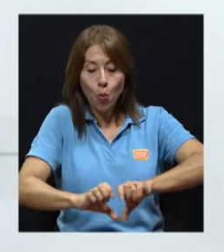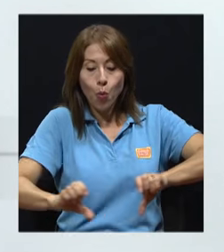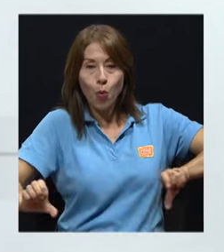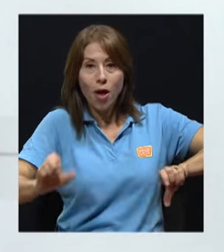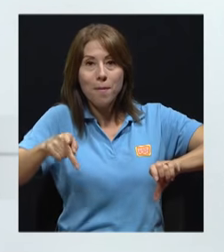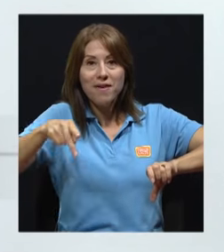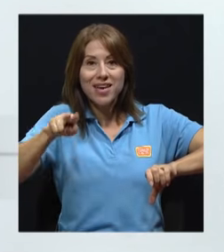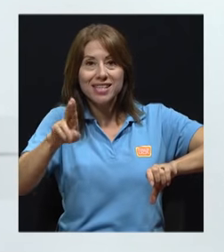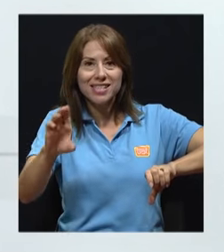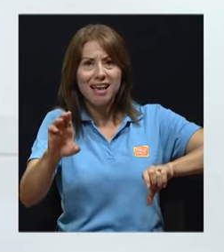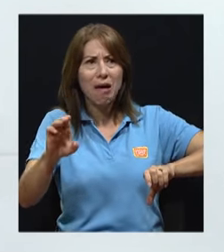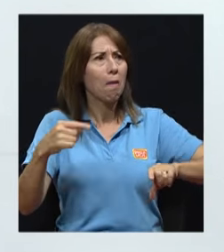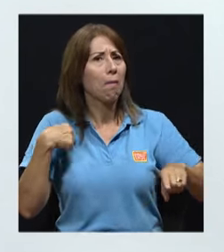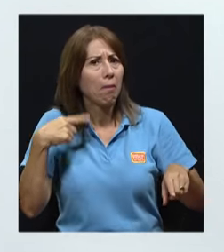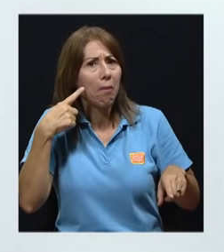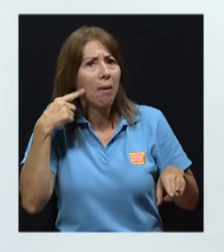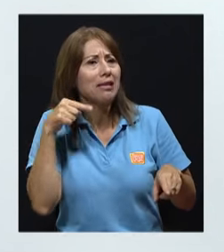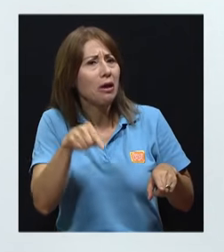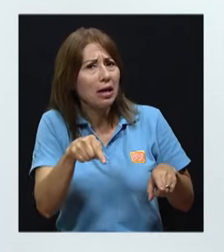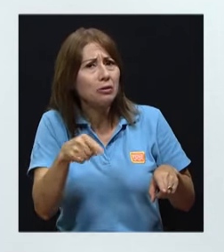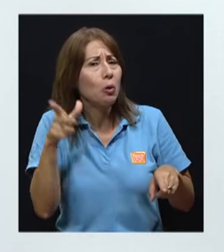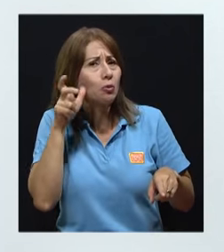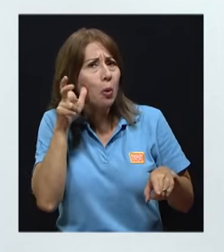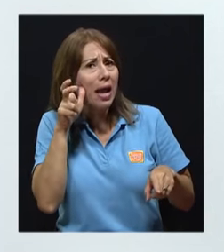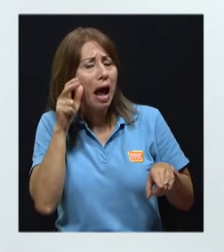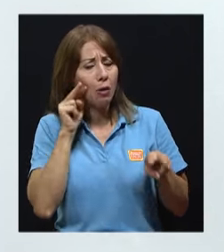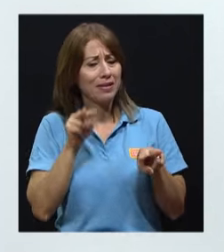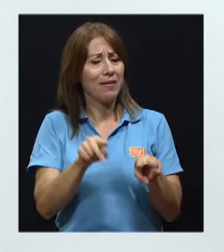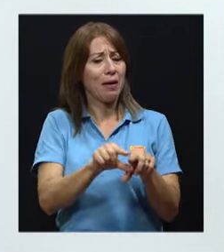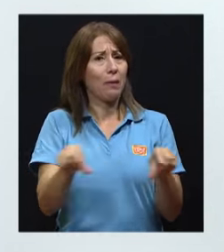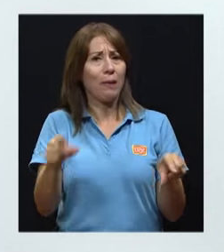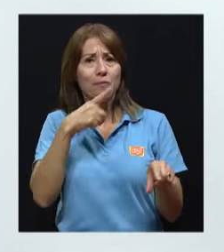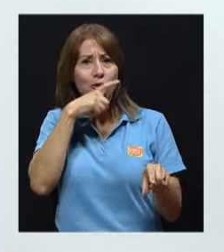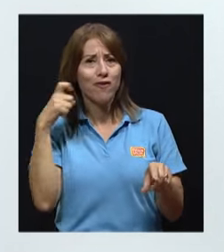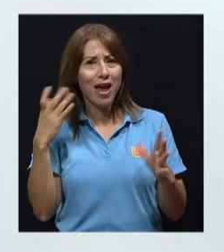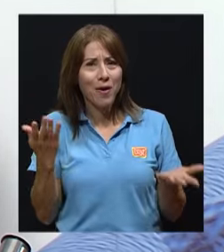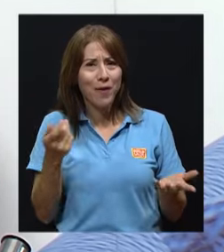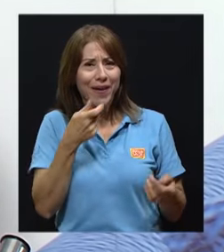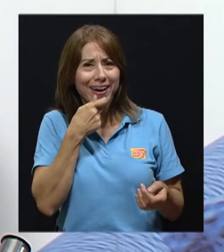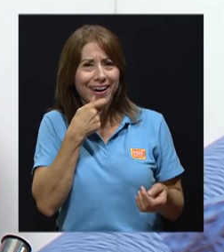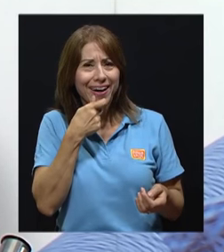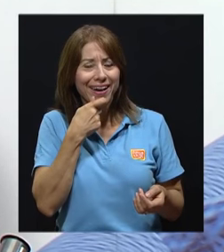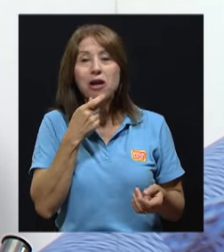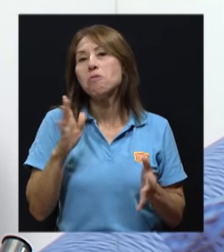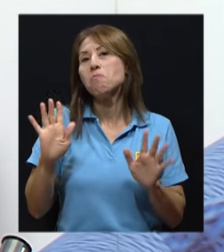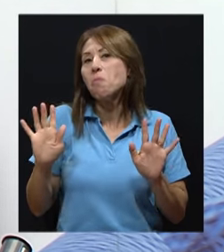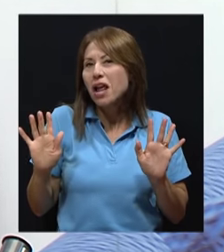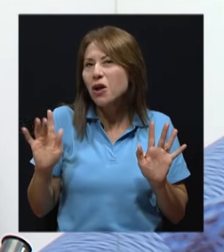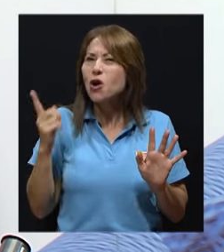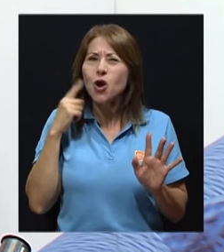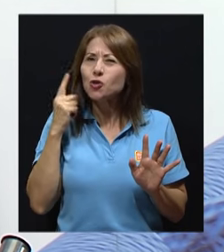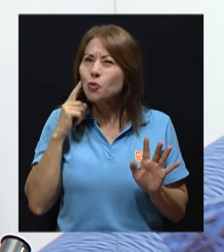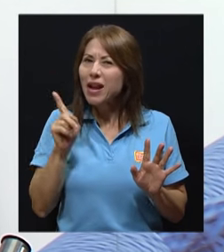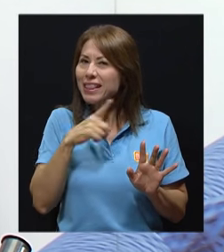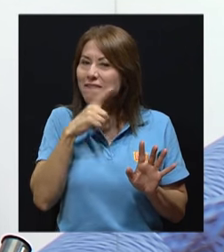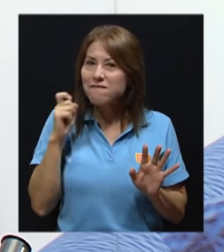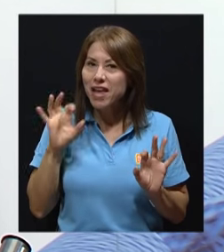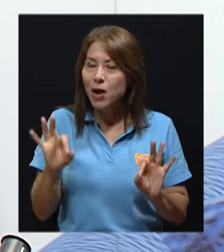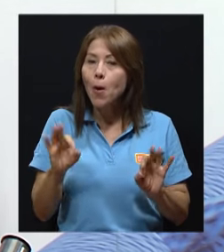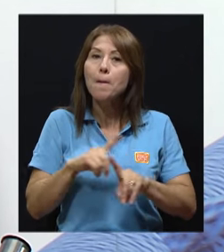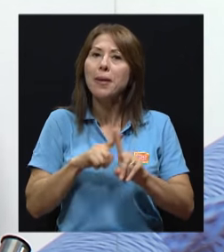ahora ahora las están haciendo con pbc suenan eso eso se debe sonar y verse muy